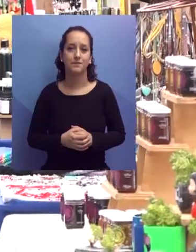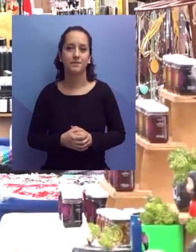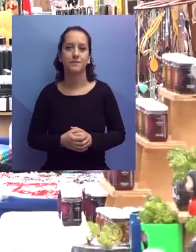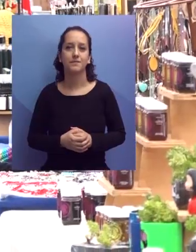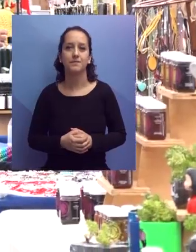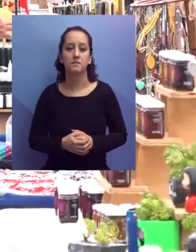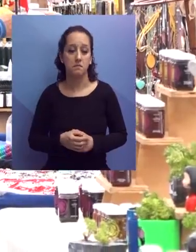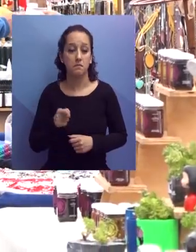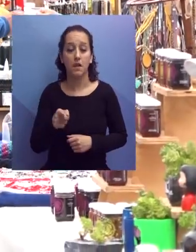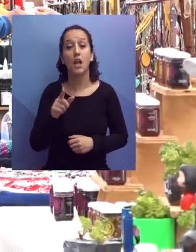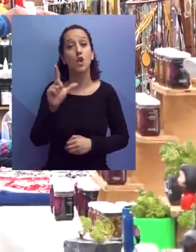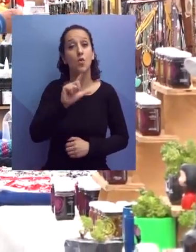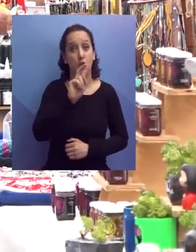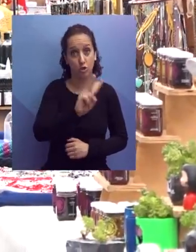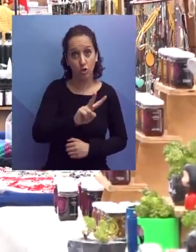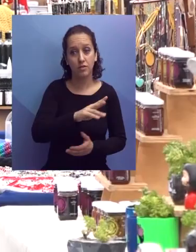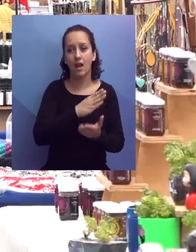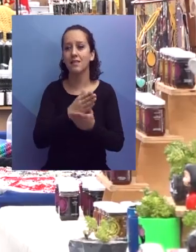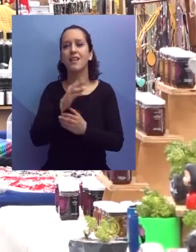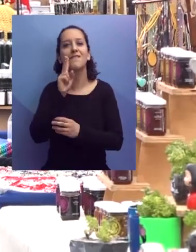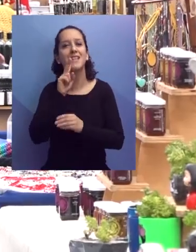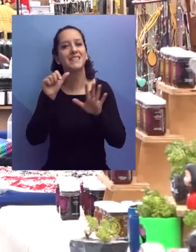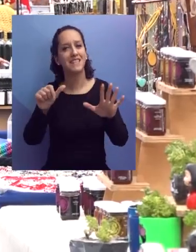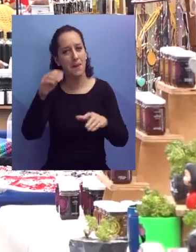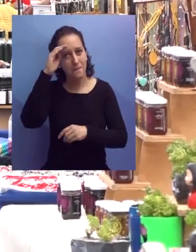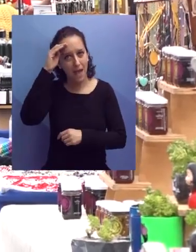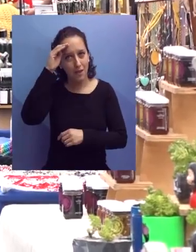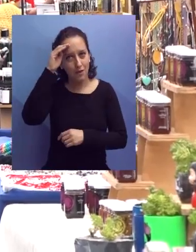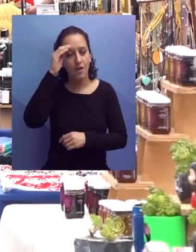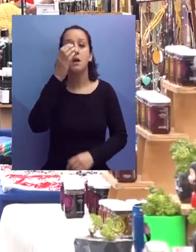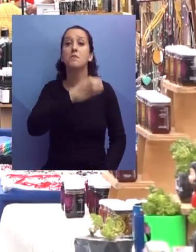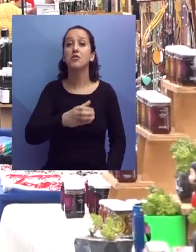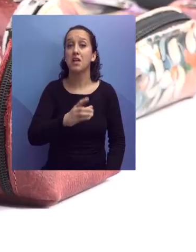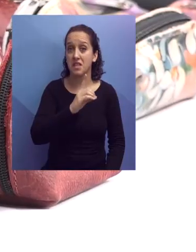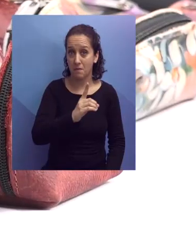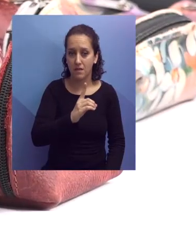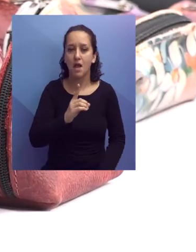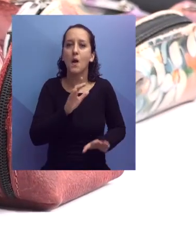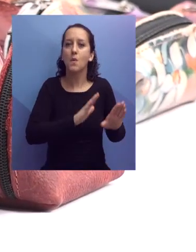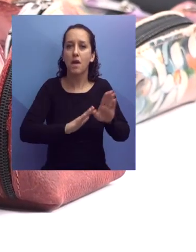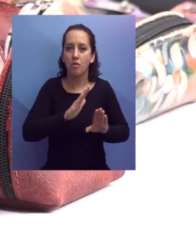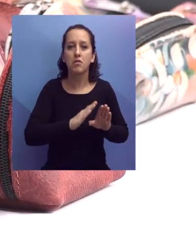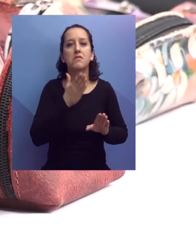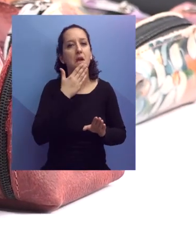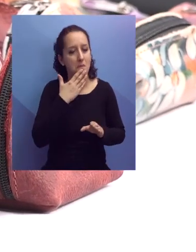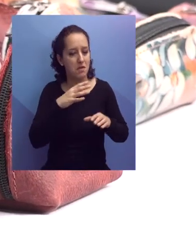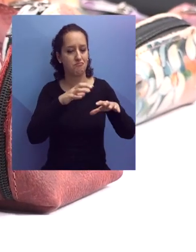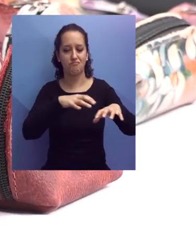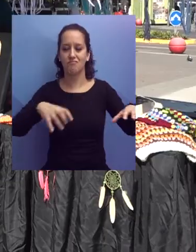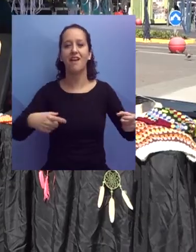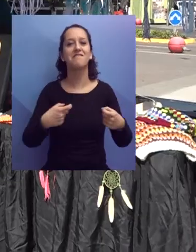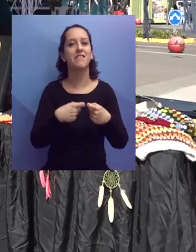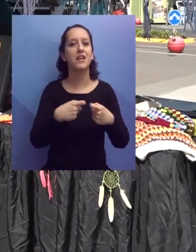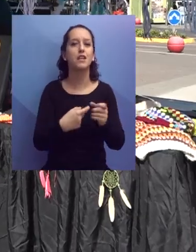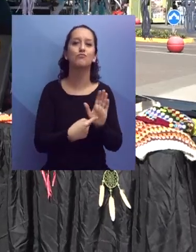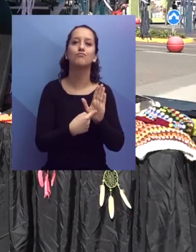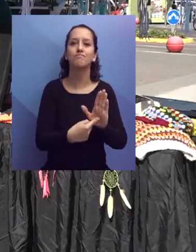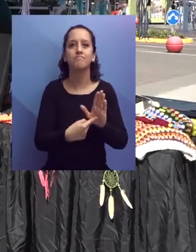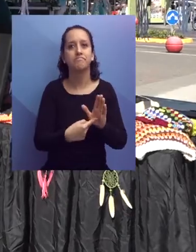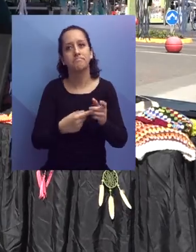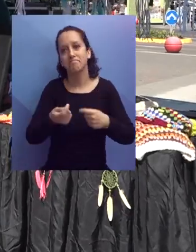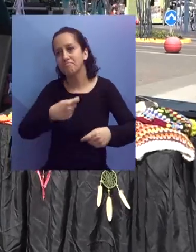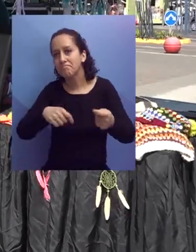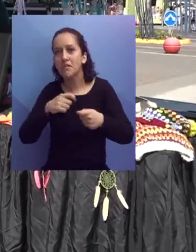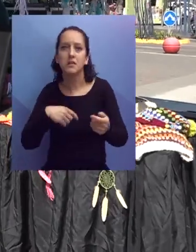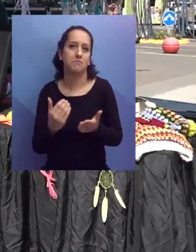comercializando. Asimismo, desde el lunes 2 y hasta el viernes 6 de mayo, personas con discapacidad y cuidadores pudieron exponer sus